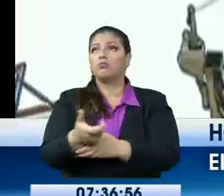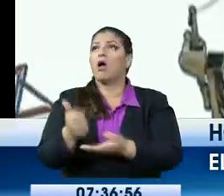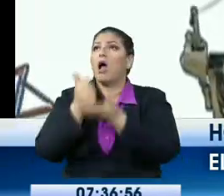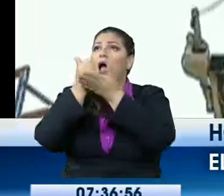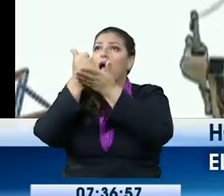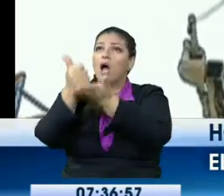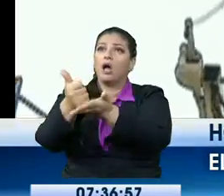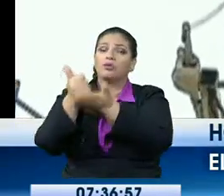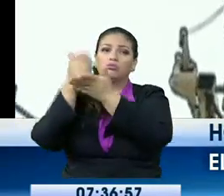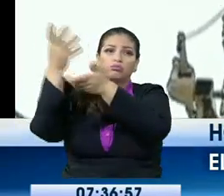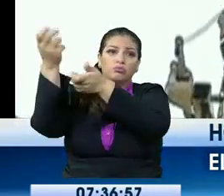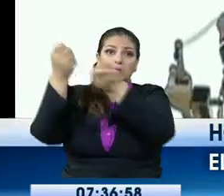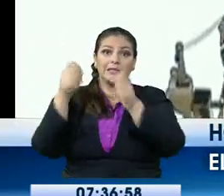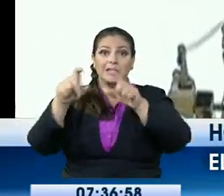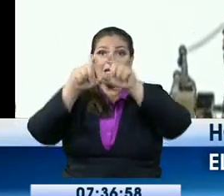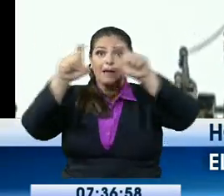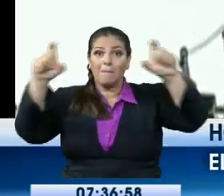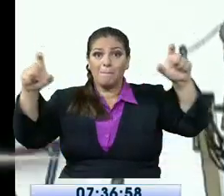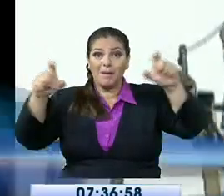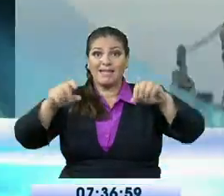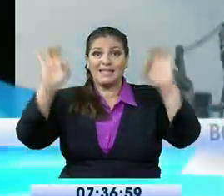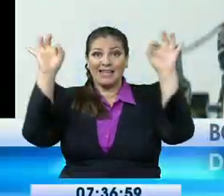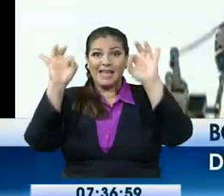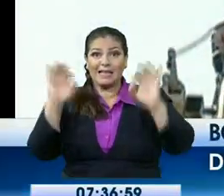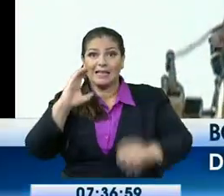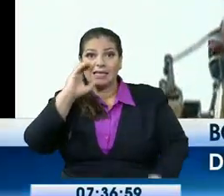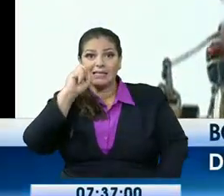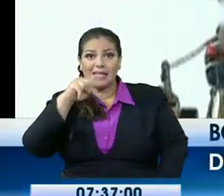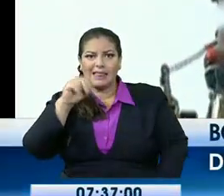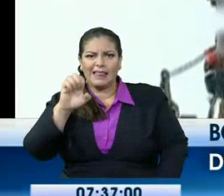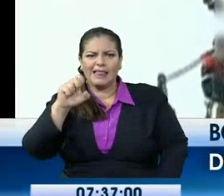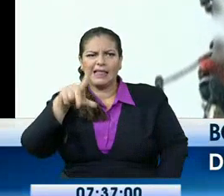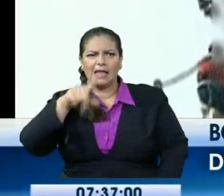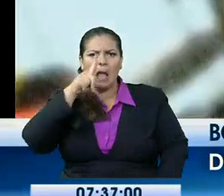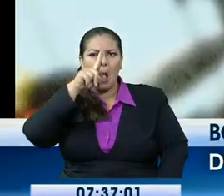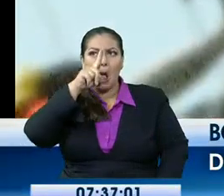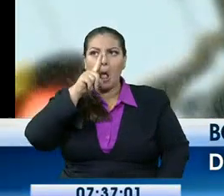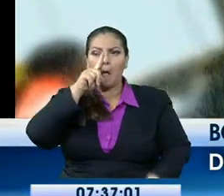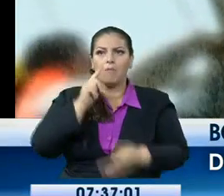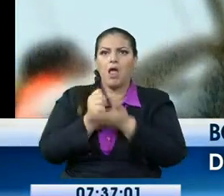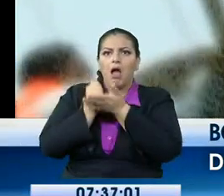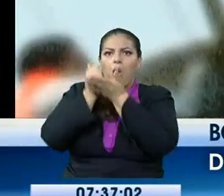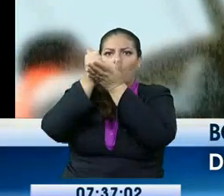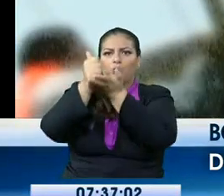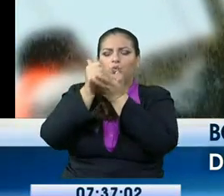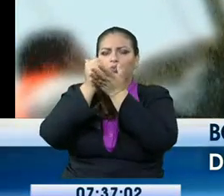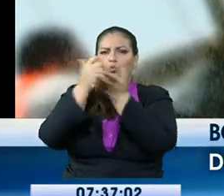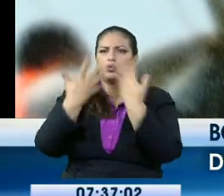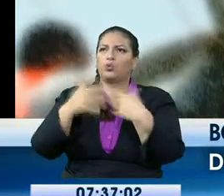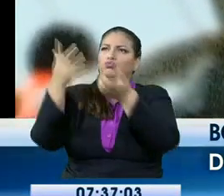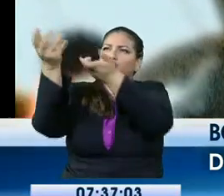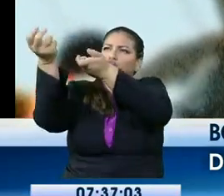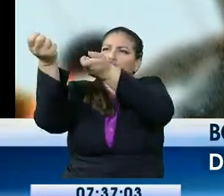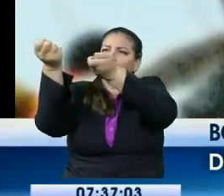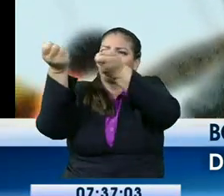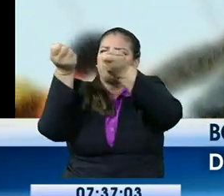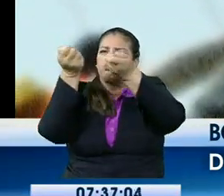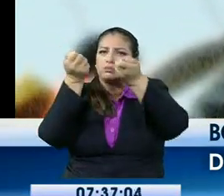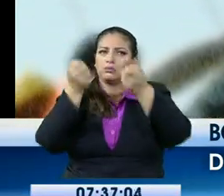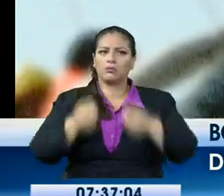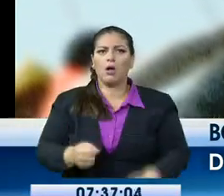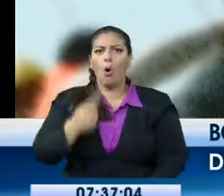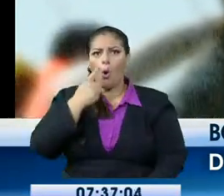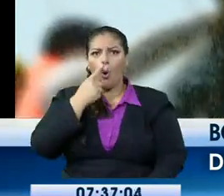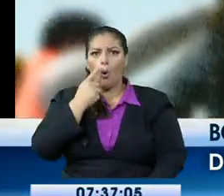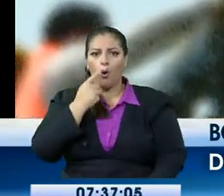personal de la CENEL. Arribaron hasta este sitio y cuidadosamente lo rescataron. Estaba consciente y